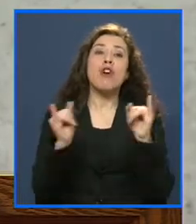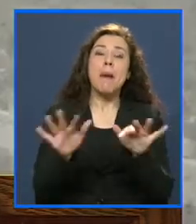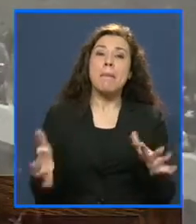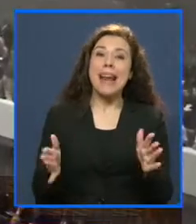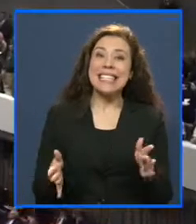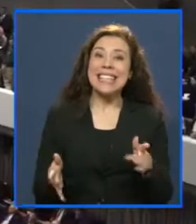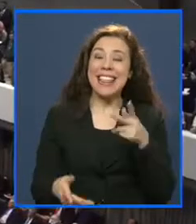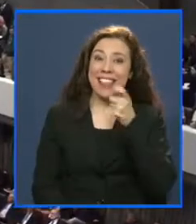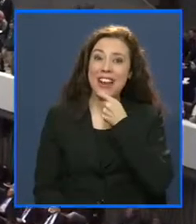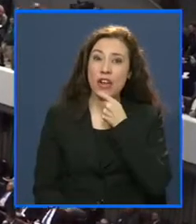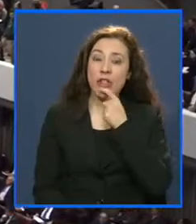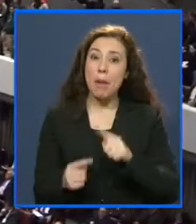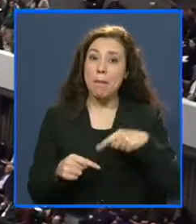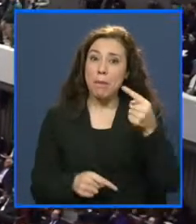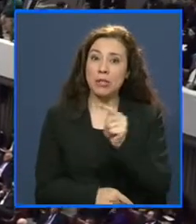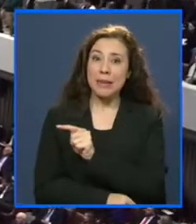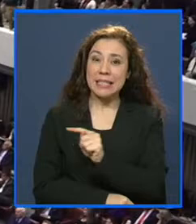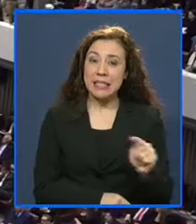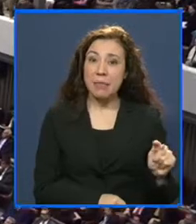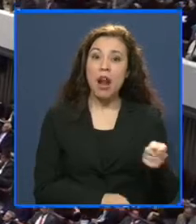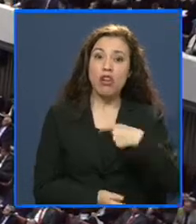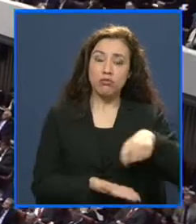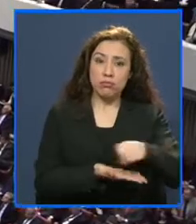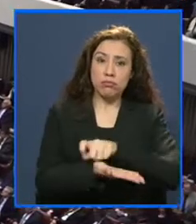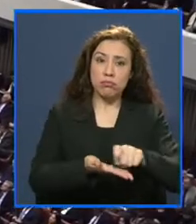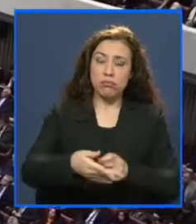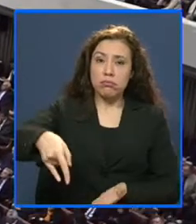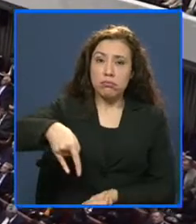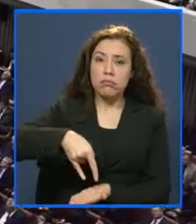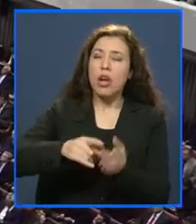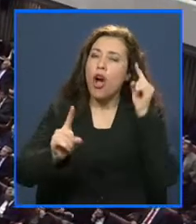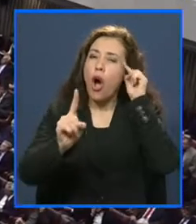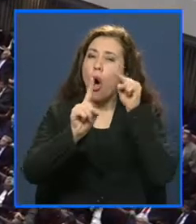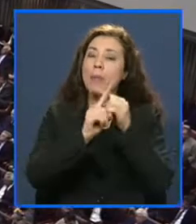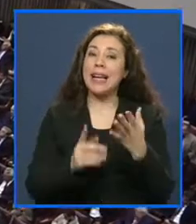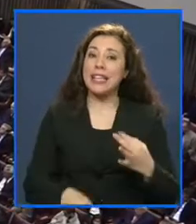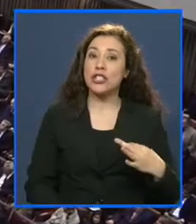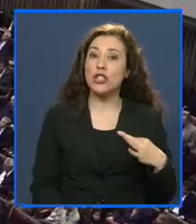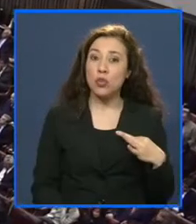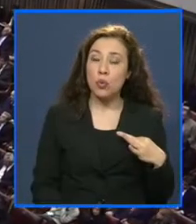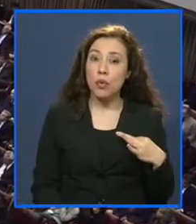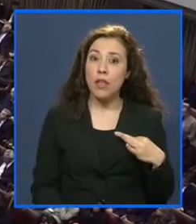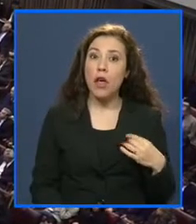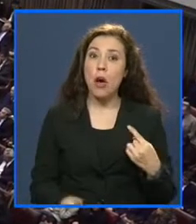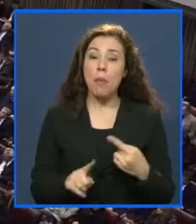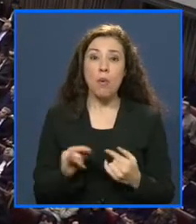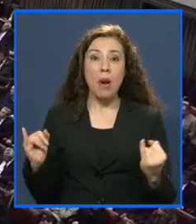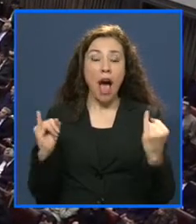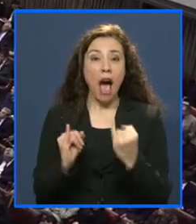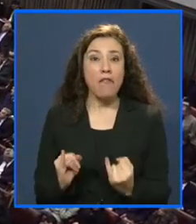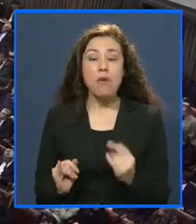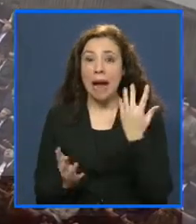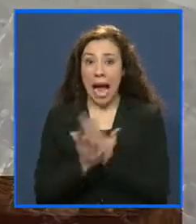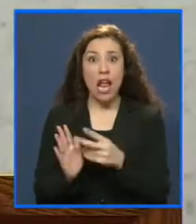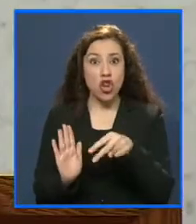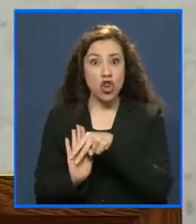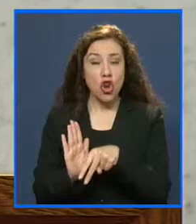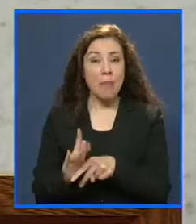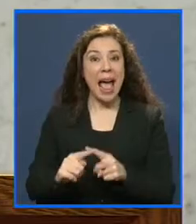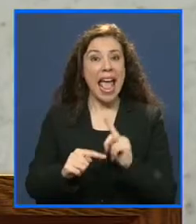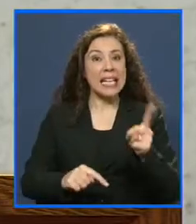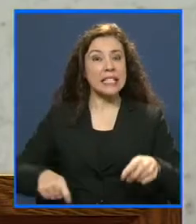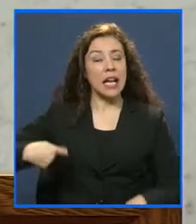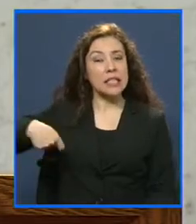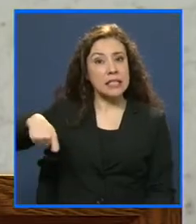en las próximas semanas ingresaremos una moción con el propósito que la ciudadanía a través de un mecanismo normal le exija al